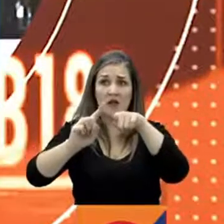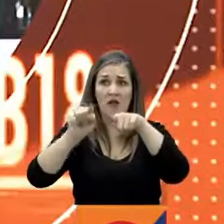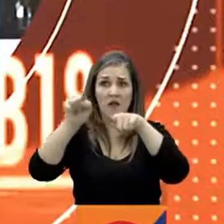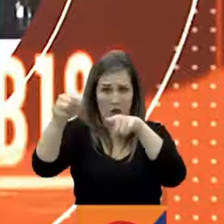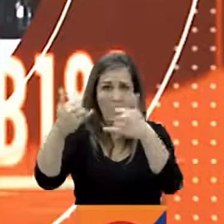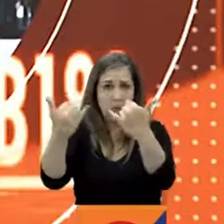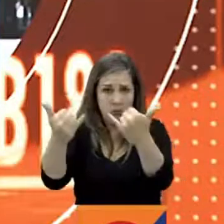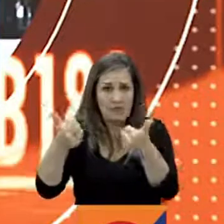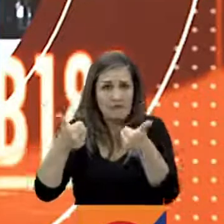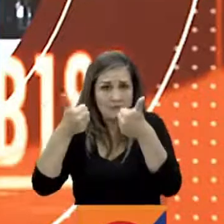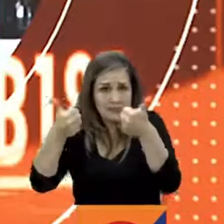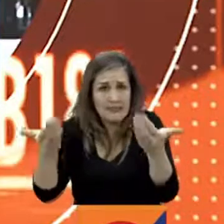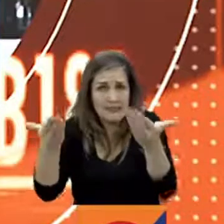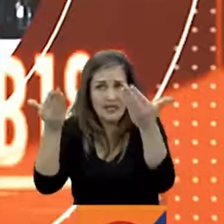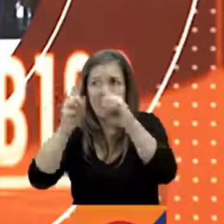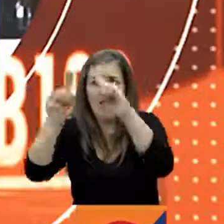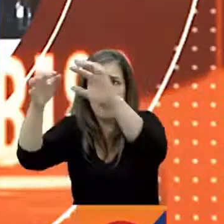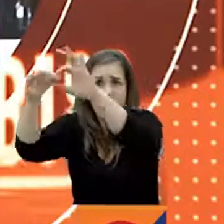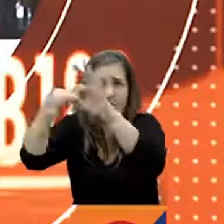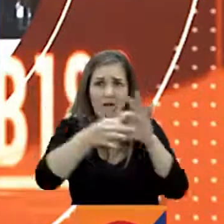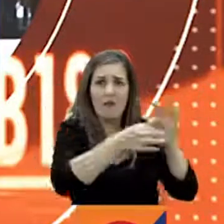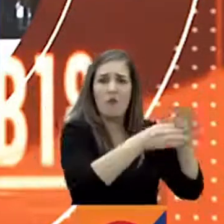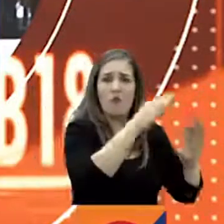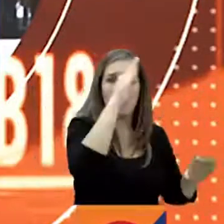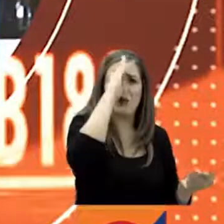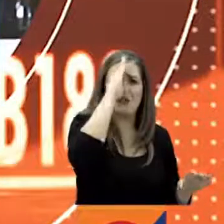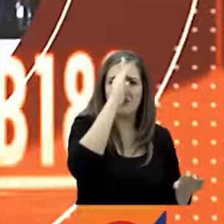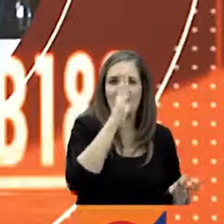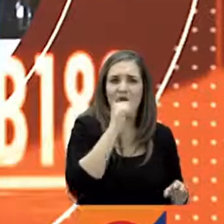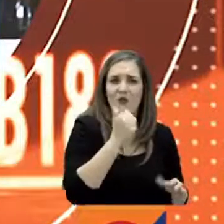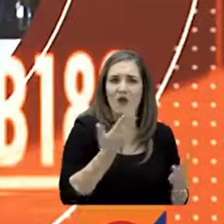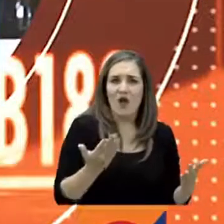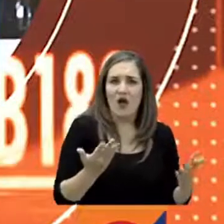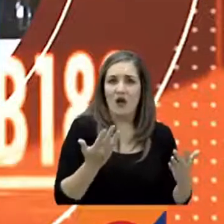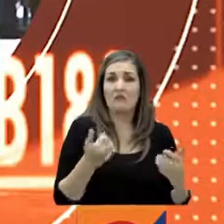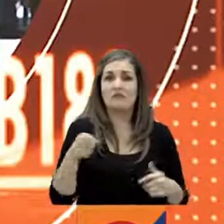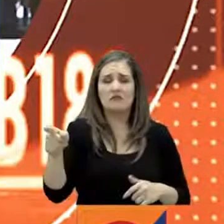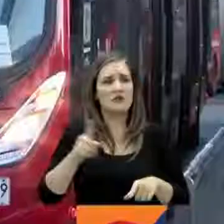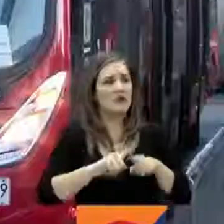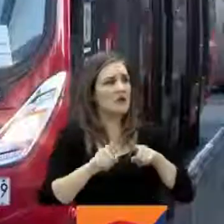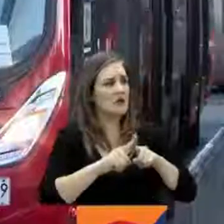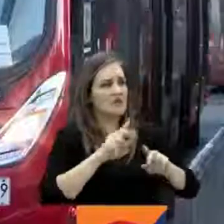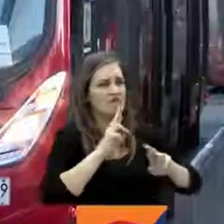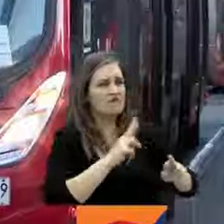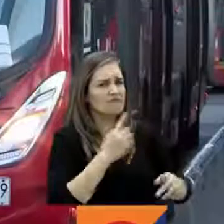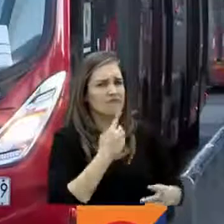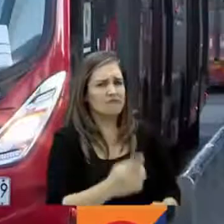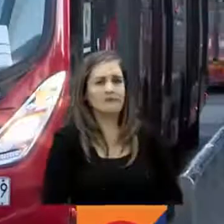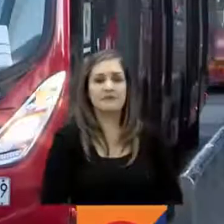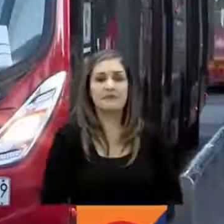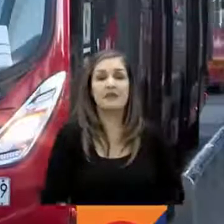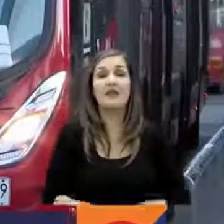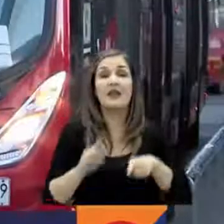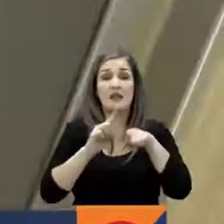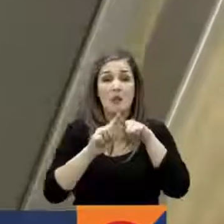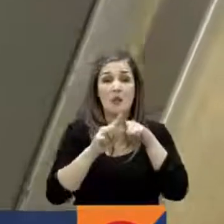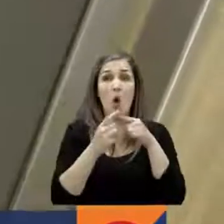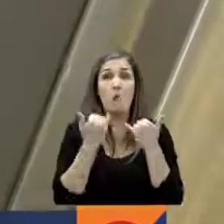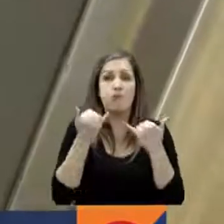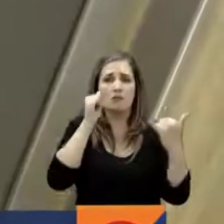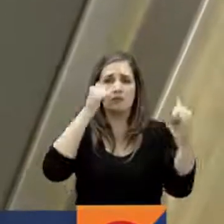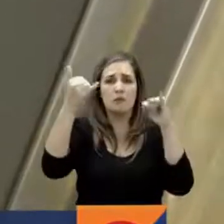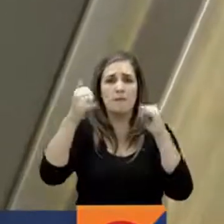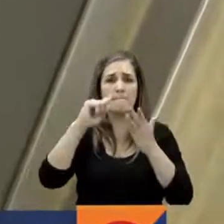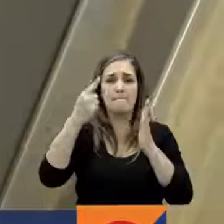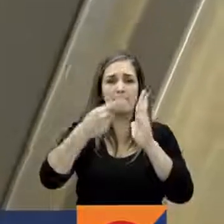policía para poder prevenir y castigar delitos en el sistema. Transmilenio respondió. En el sistema Transmilenio hay